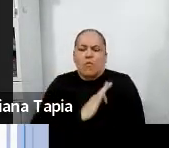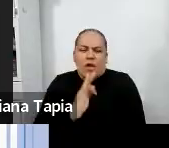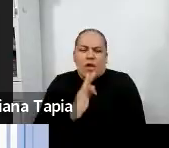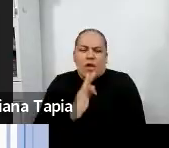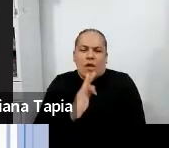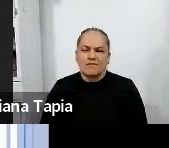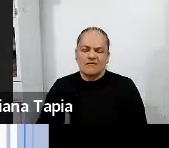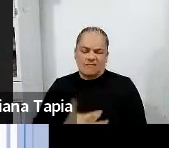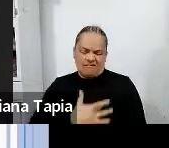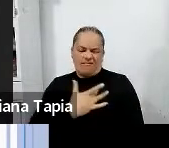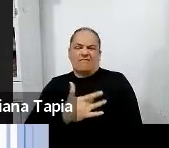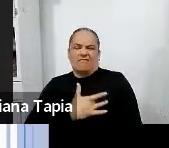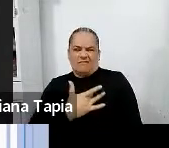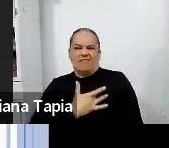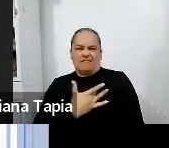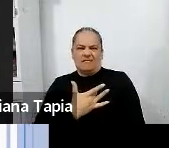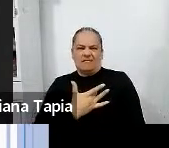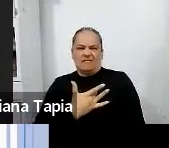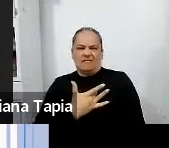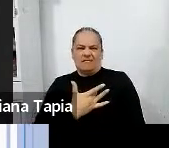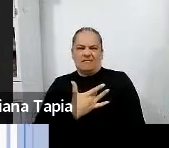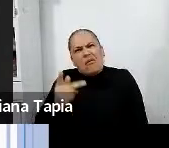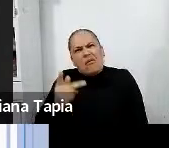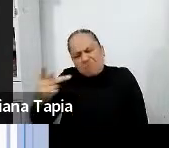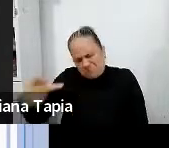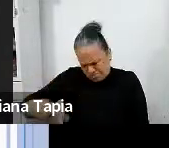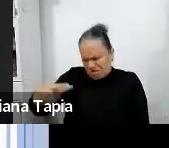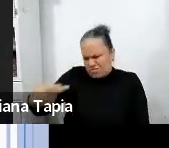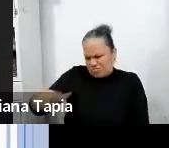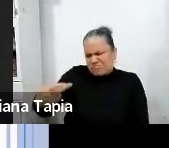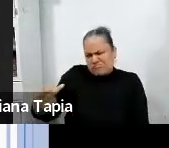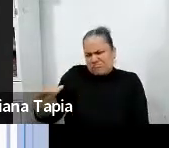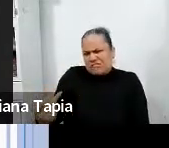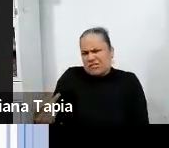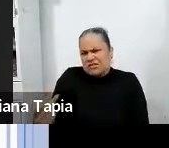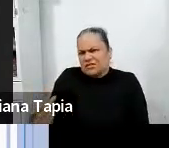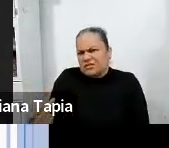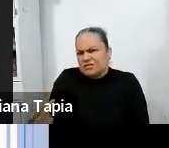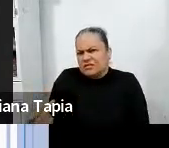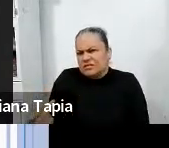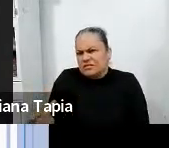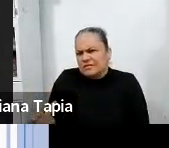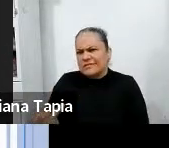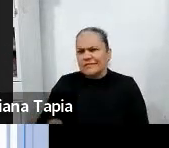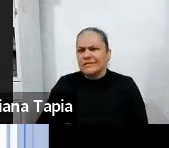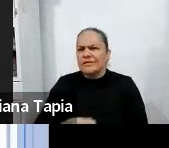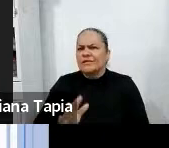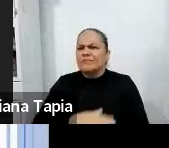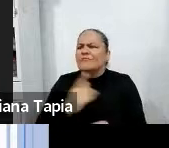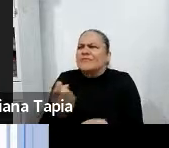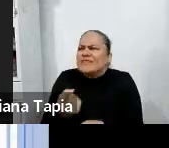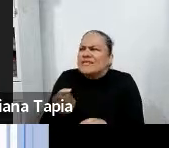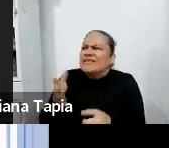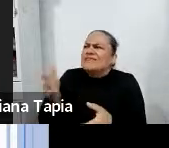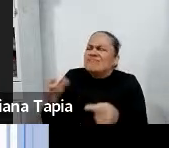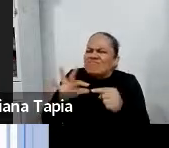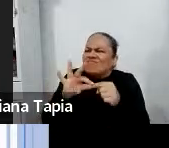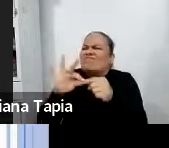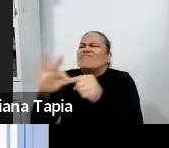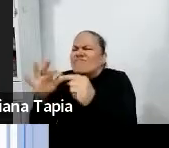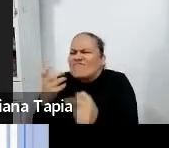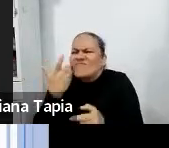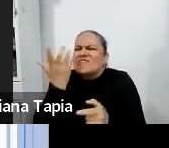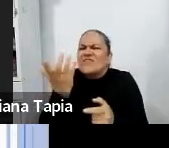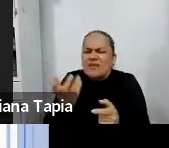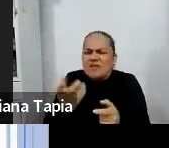¿sí? Me preguntan, ay, por qué siempre las quieren llevar? ¿Por qué tienen que salir? ¿Por qué siempre les exigen